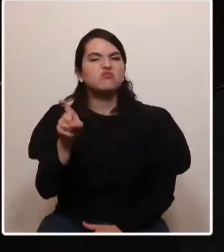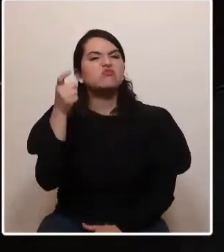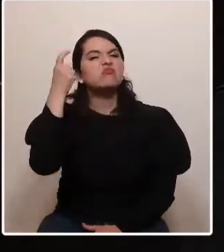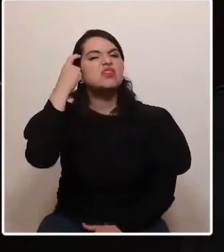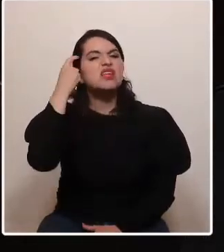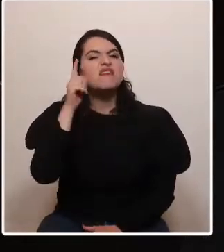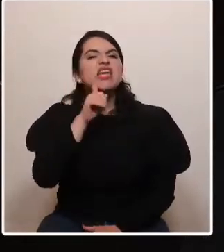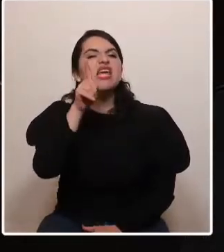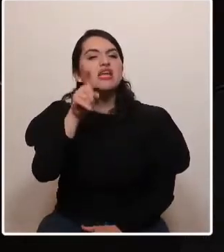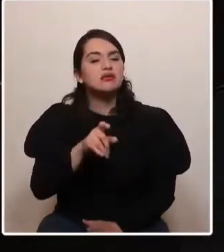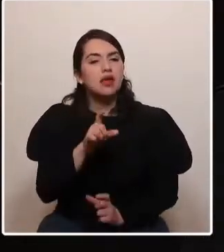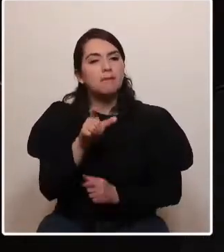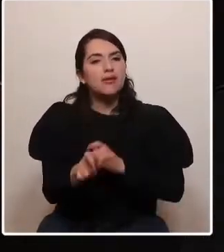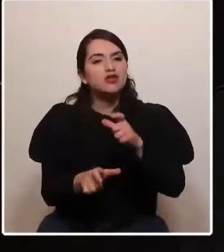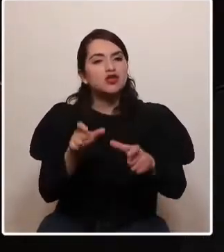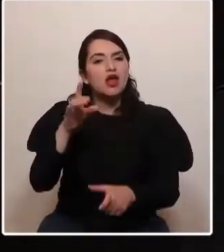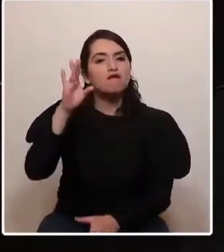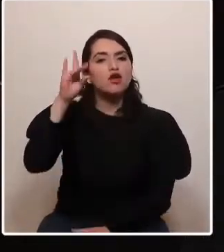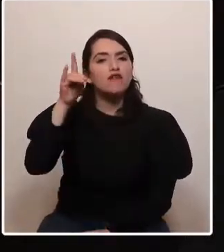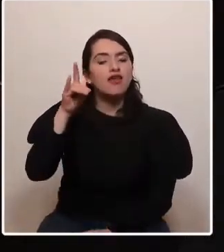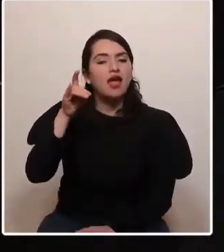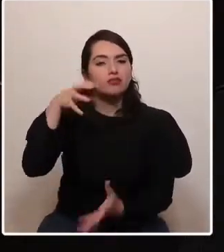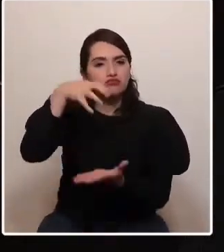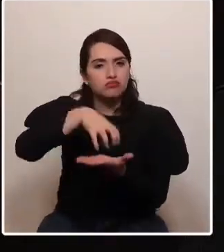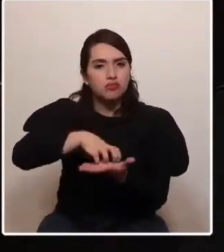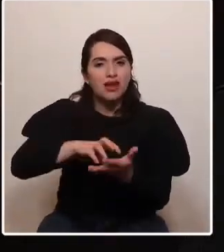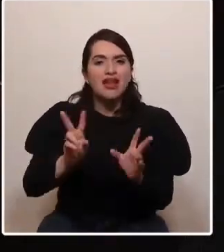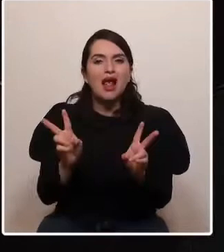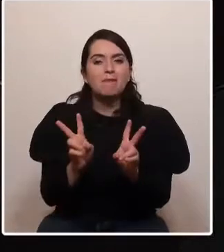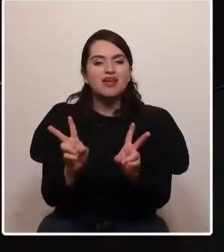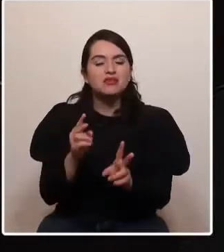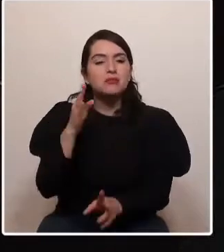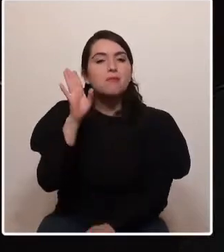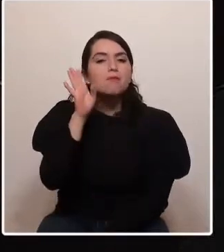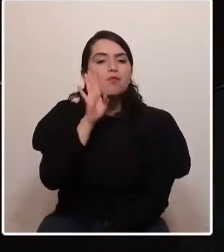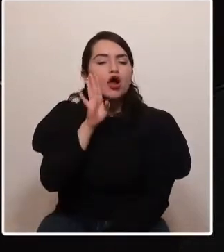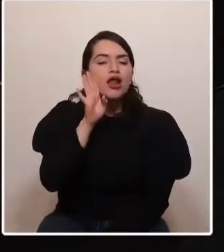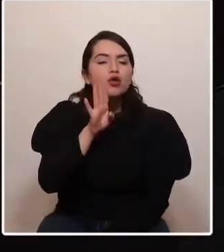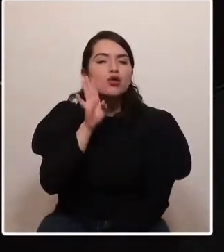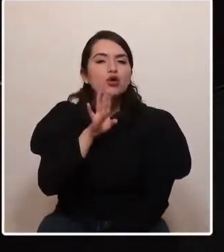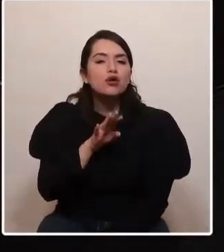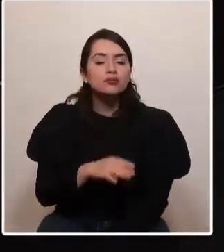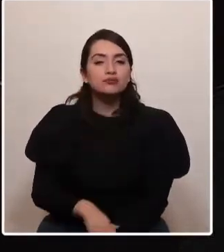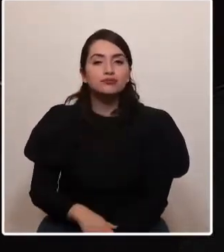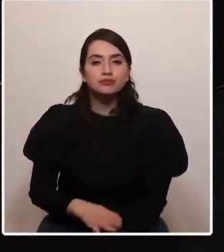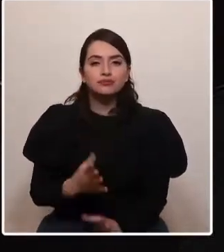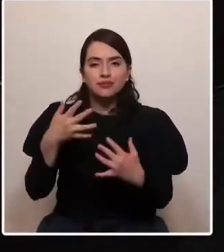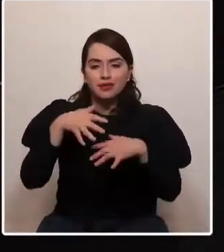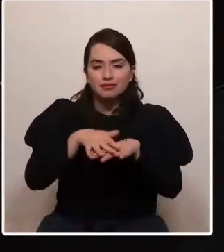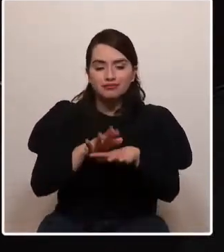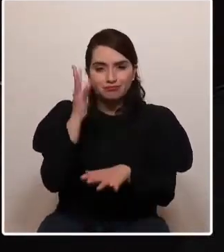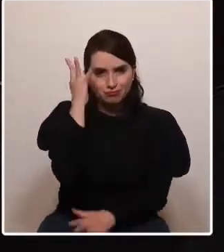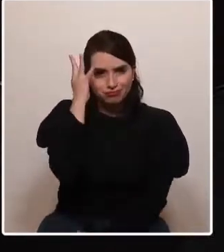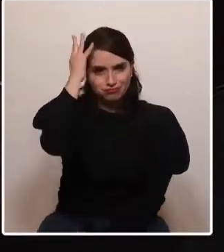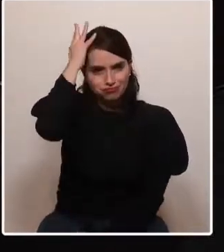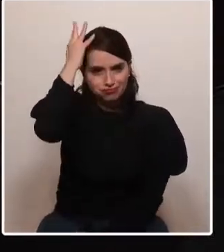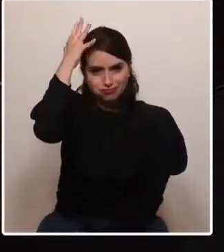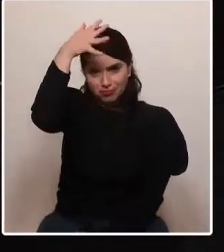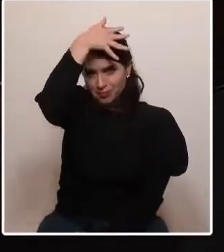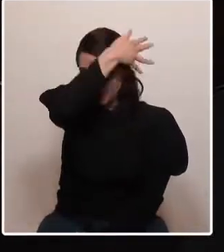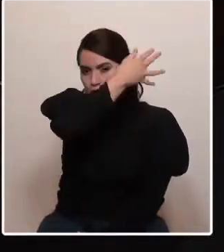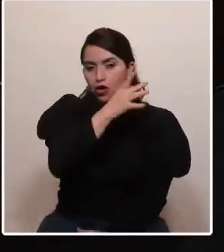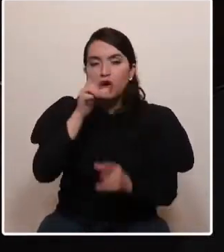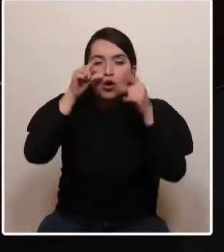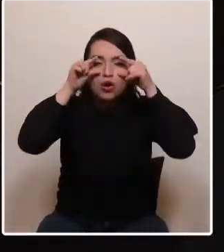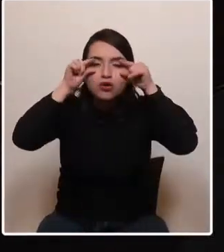aquellos bolivianos de La Paz, Oruro, morenos, de piel cobriza, pelo chuzo, ojos rasgados, como